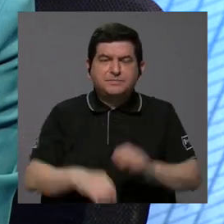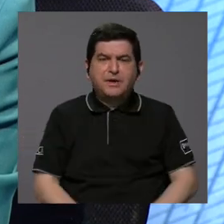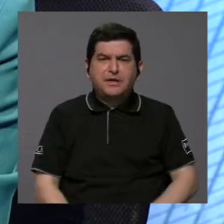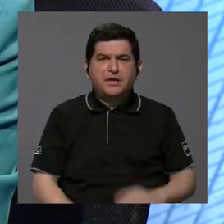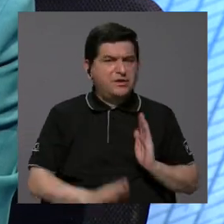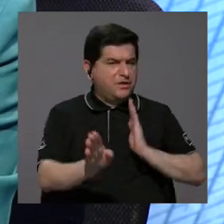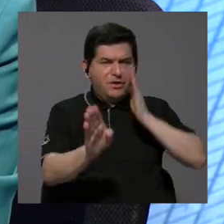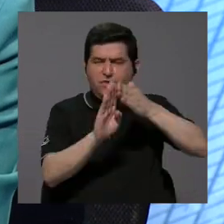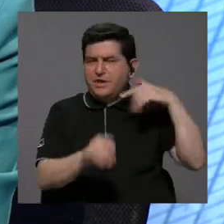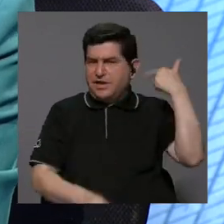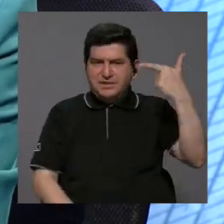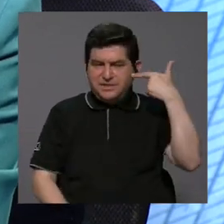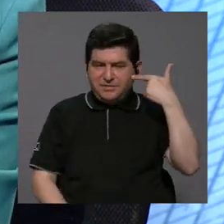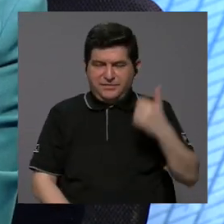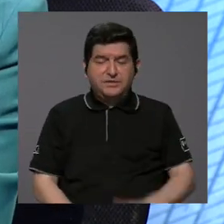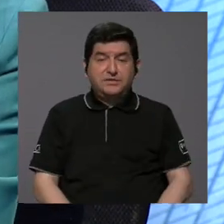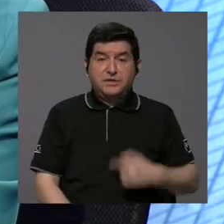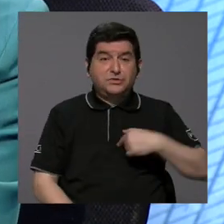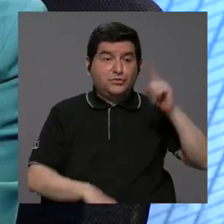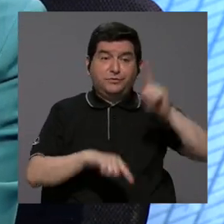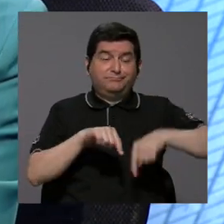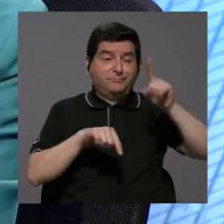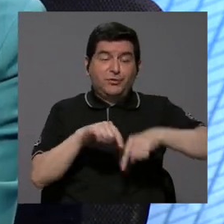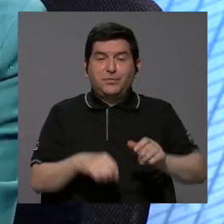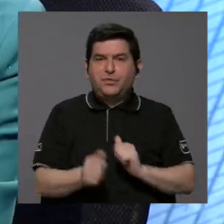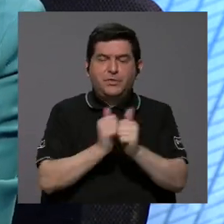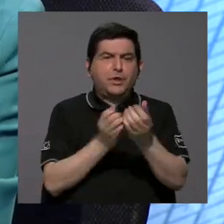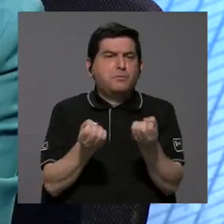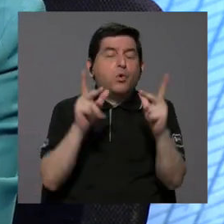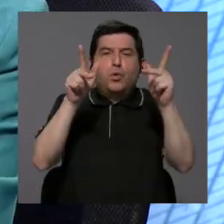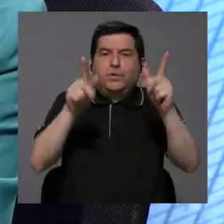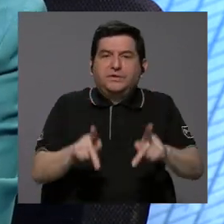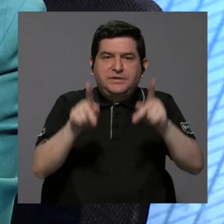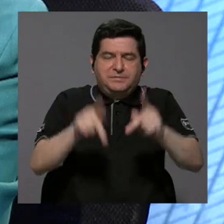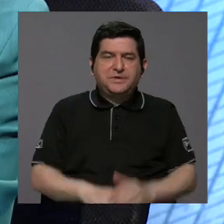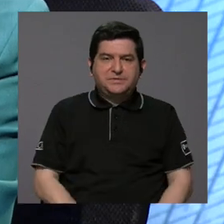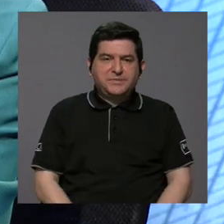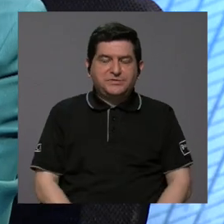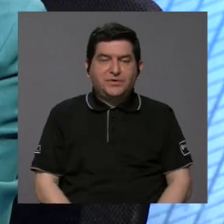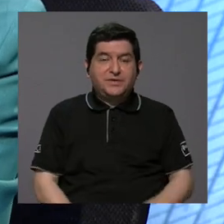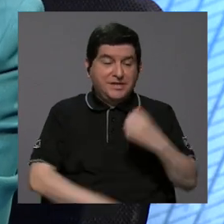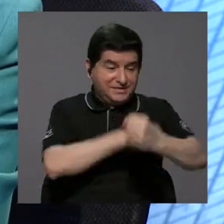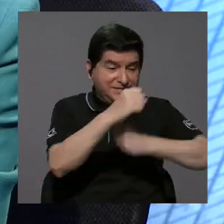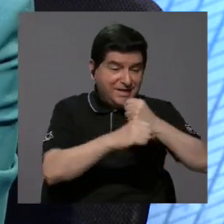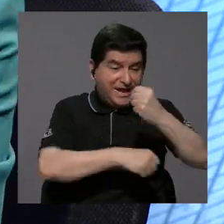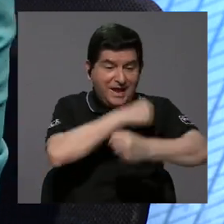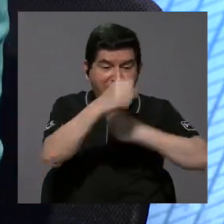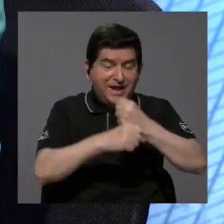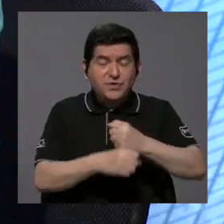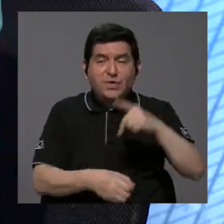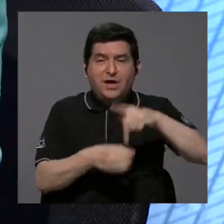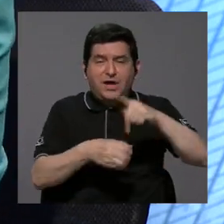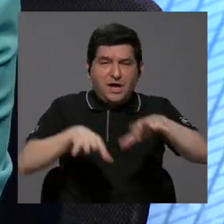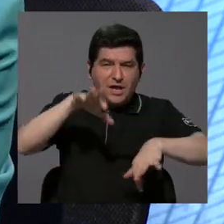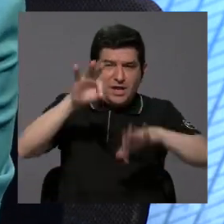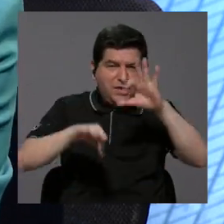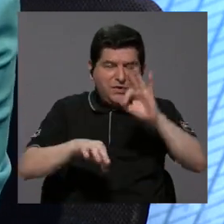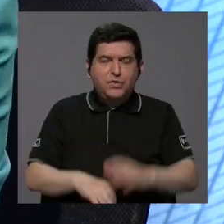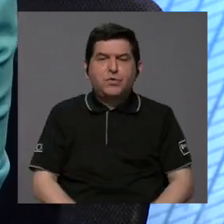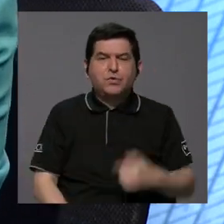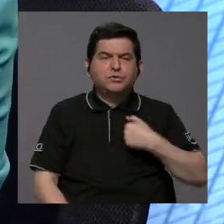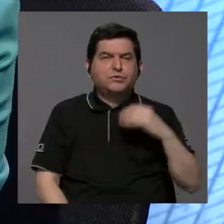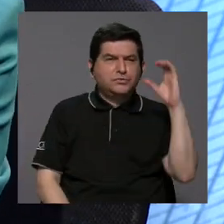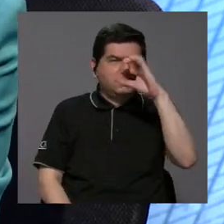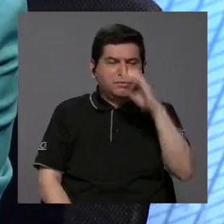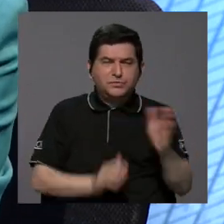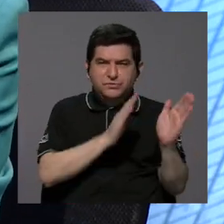pensando de nuevo que yo no podía competir con la cantidad de personas que audicionan todos los años y por eso preferí Buscar una